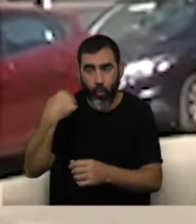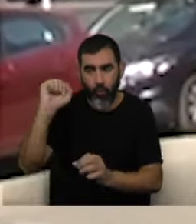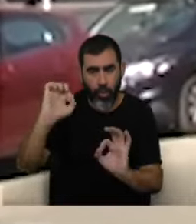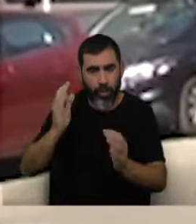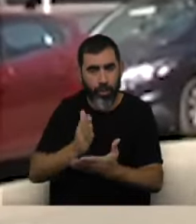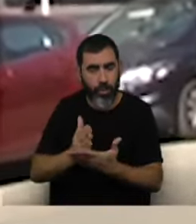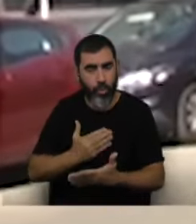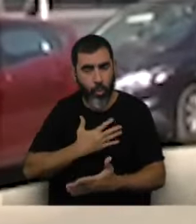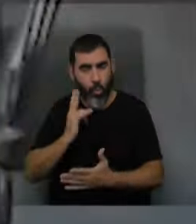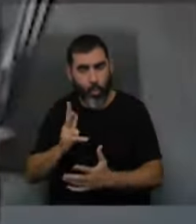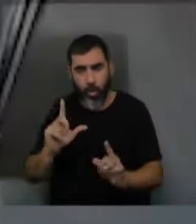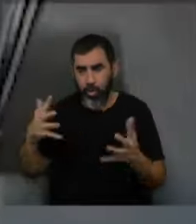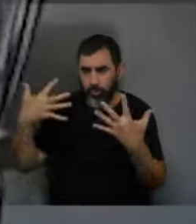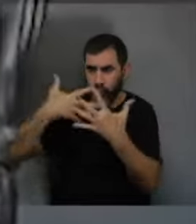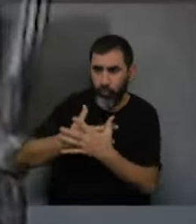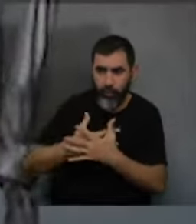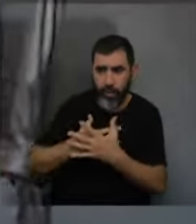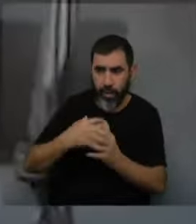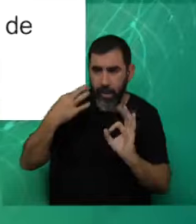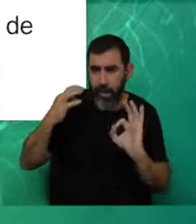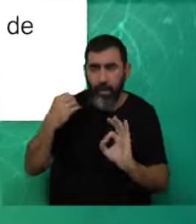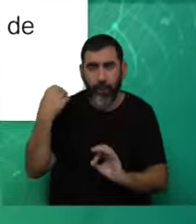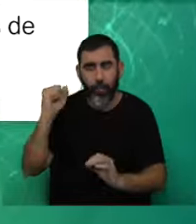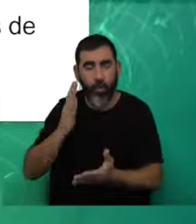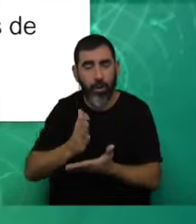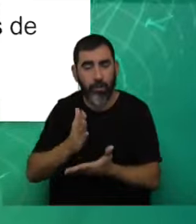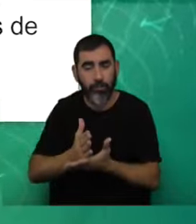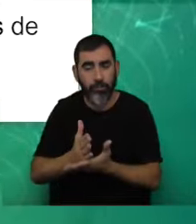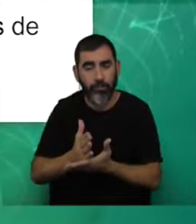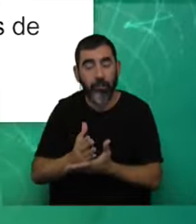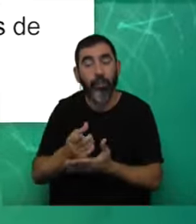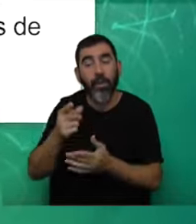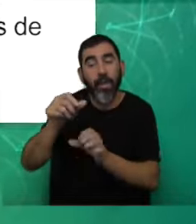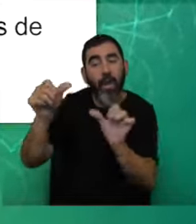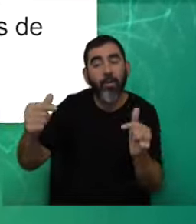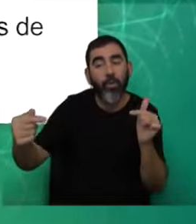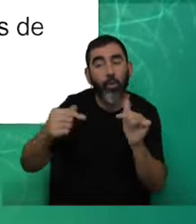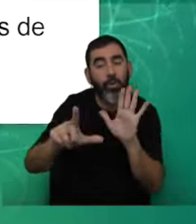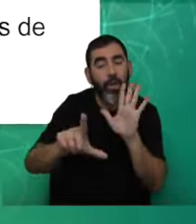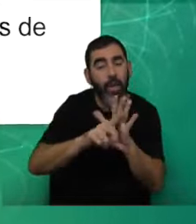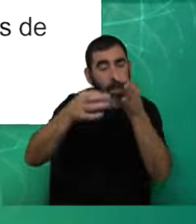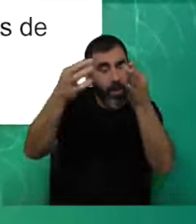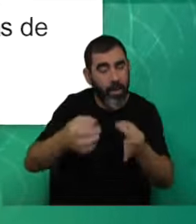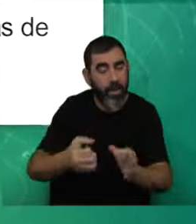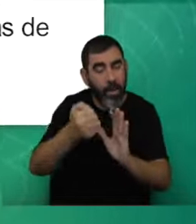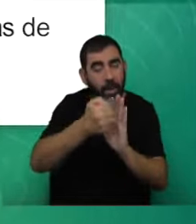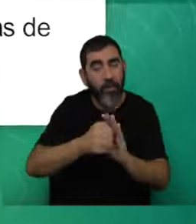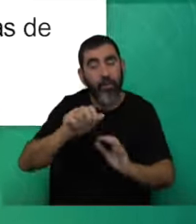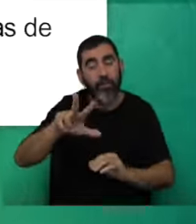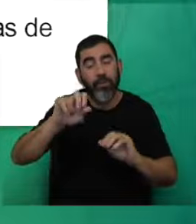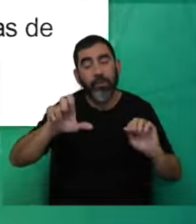derechos humanos no sufrió allí ninguna violación de sus derechos ya que se encontraba cometiendo un acto contrario A derecho de acuerdo al artículo